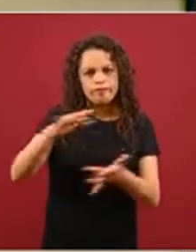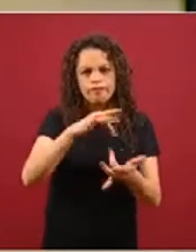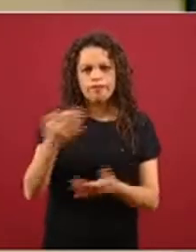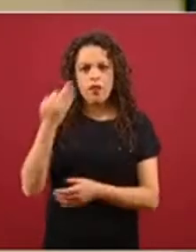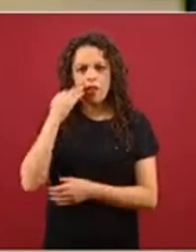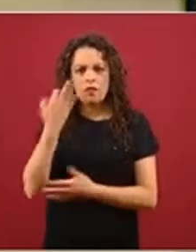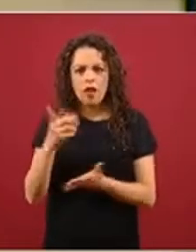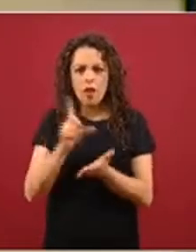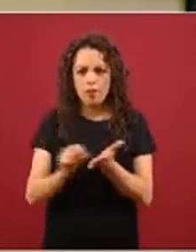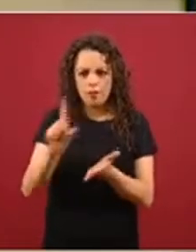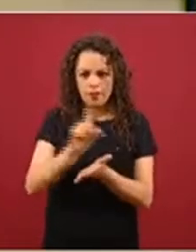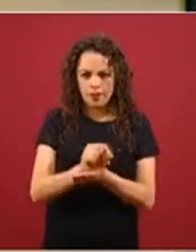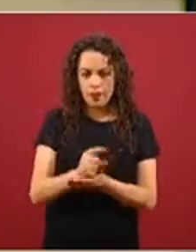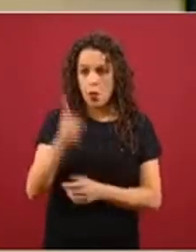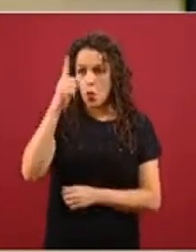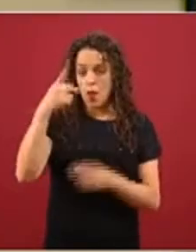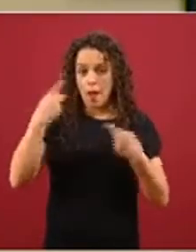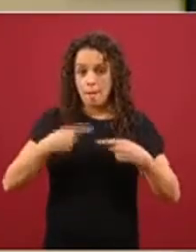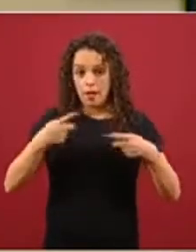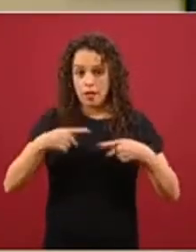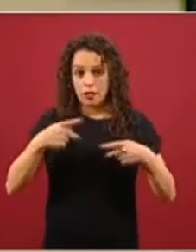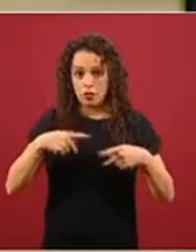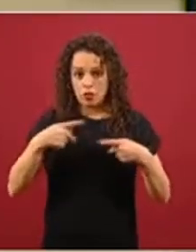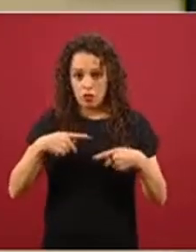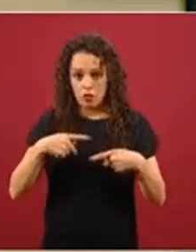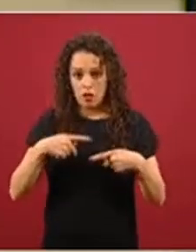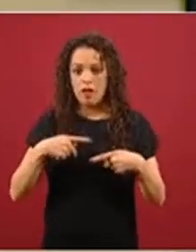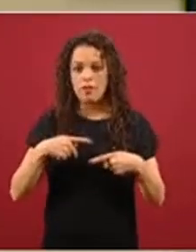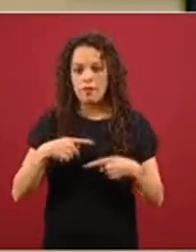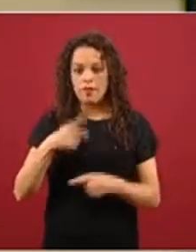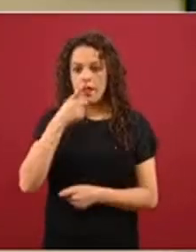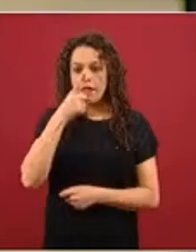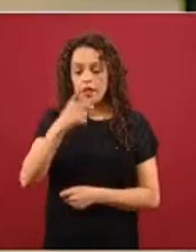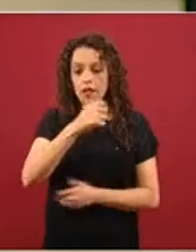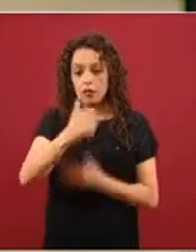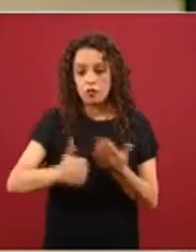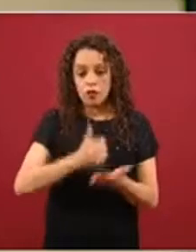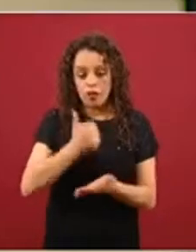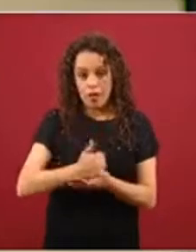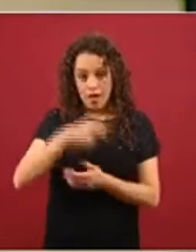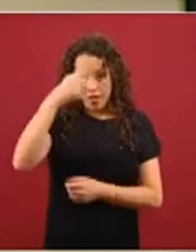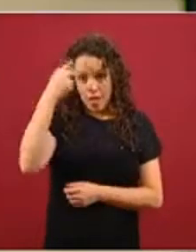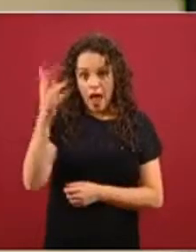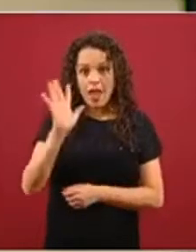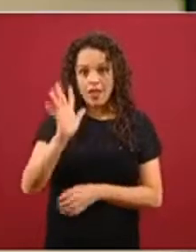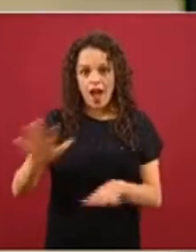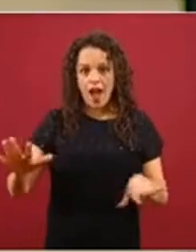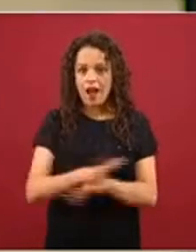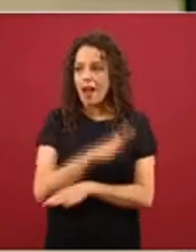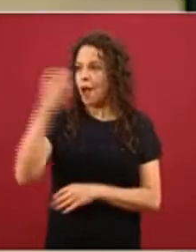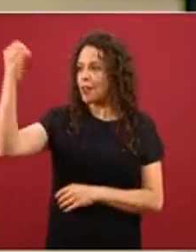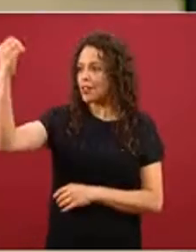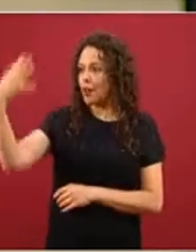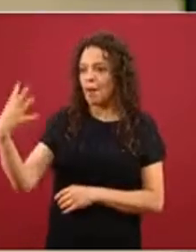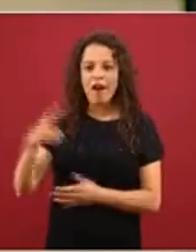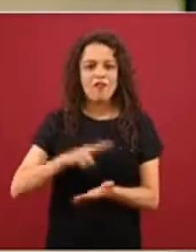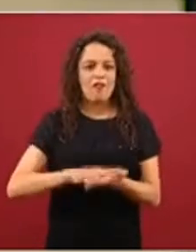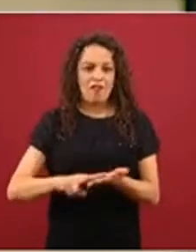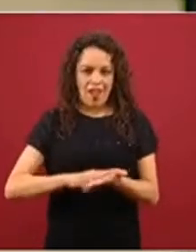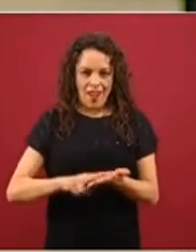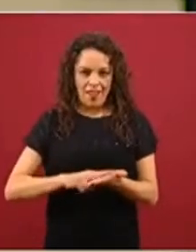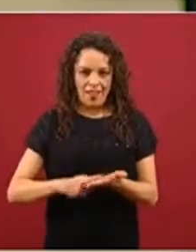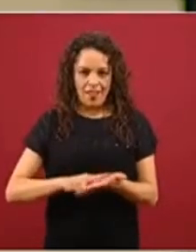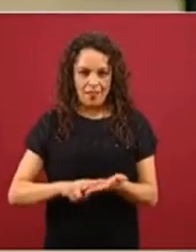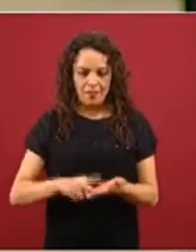figura pública afirmaba que la Ciudad de México iba a estar en semáforo verde, ¿no? Cuando realmente los que estamos aquí